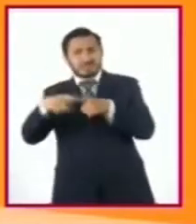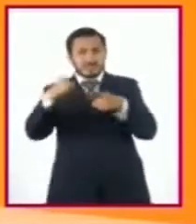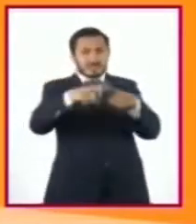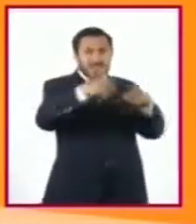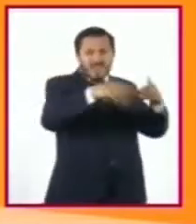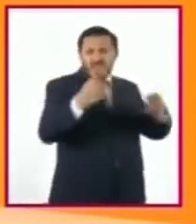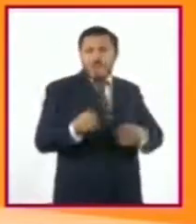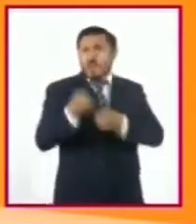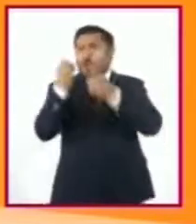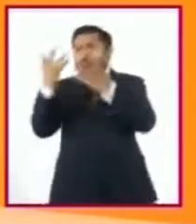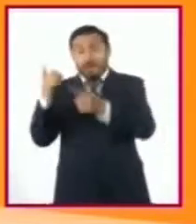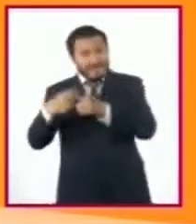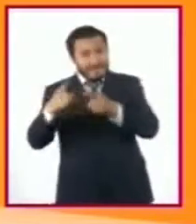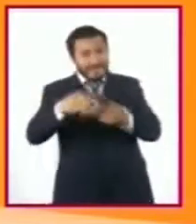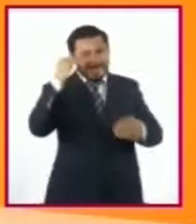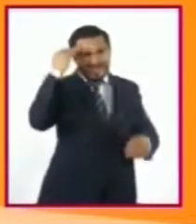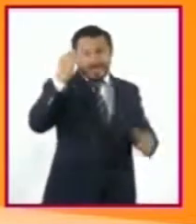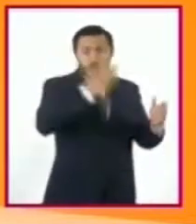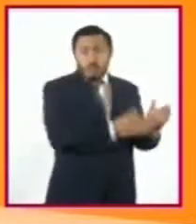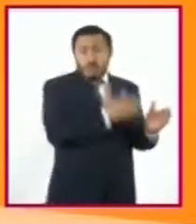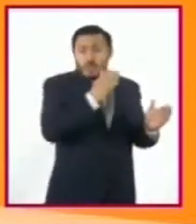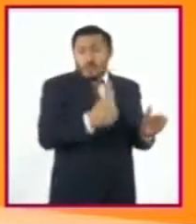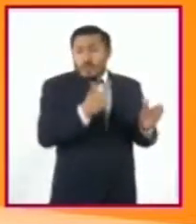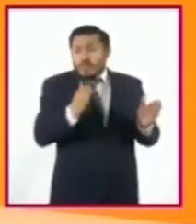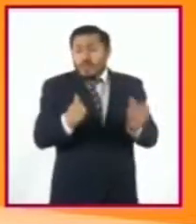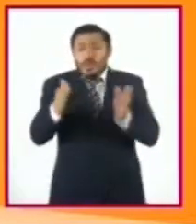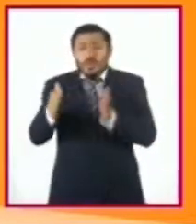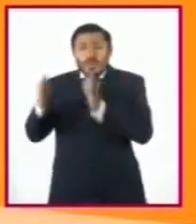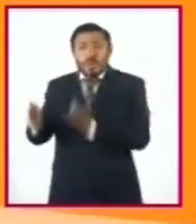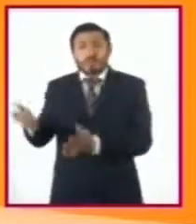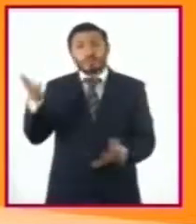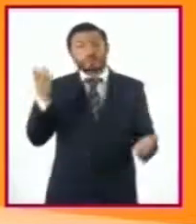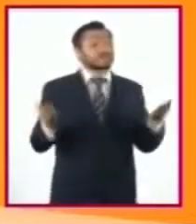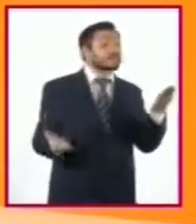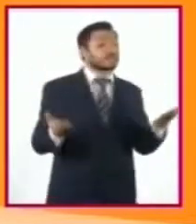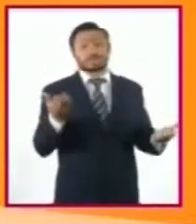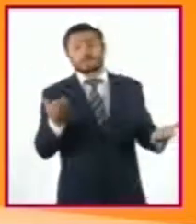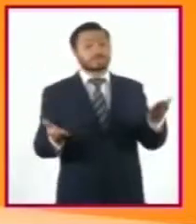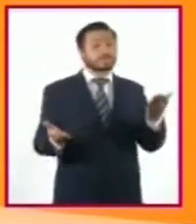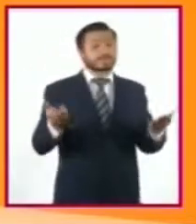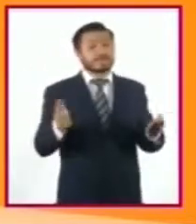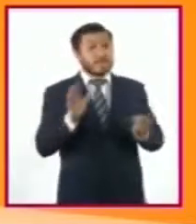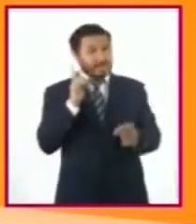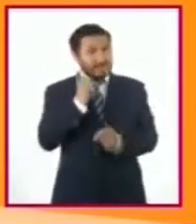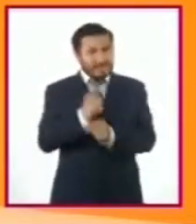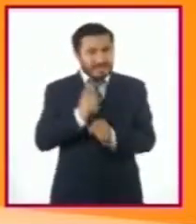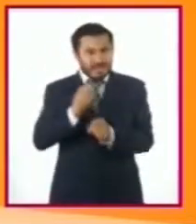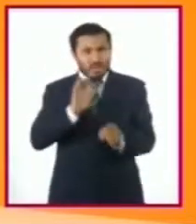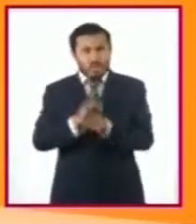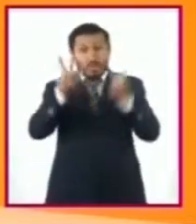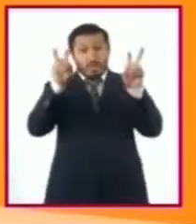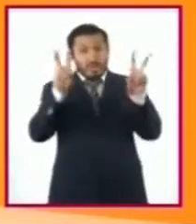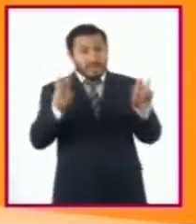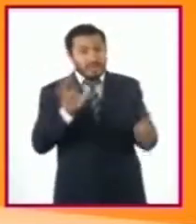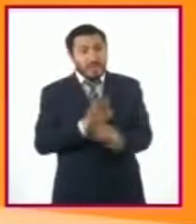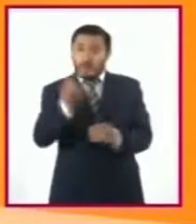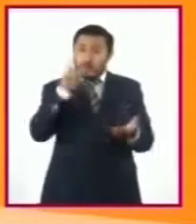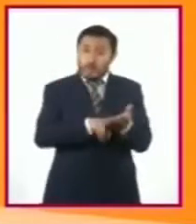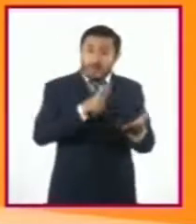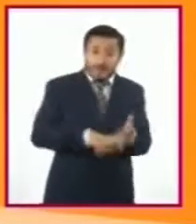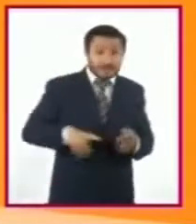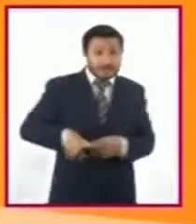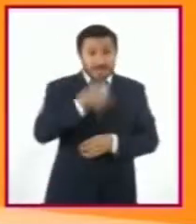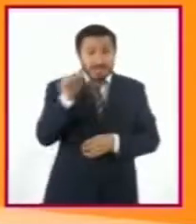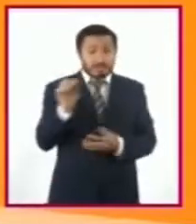de diferentes movimientos. Los comparen e identifiquen los temas y los valores que abordan. Después, léanlos con